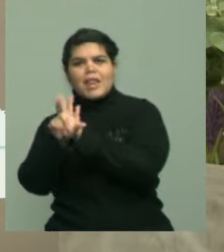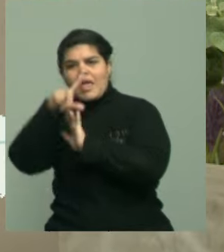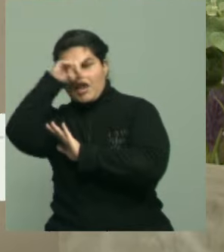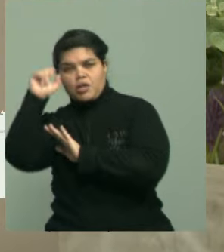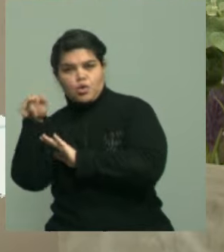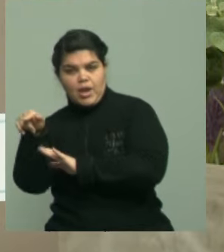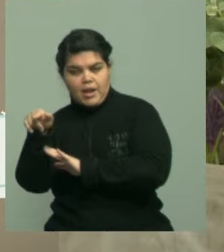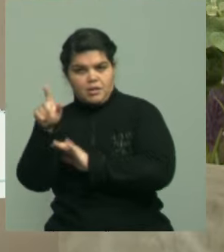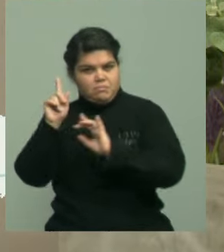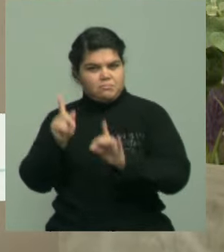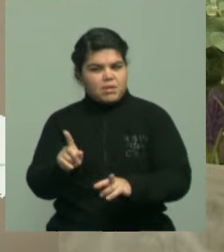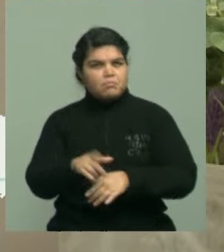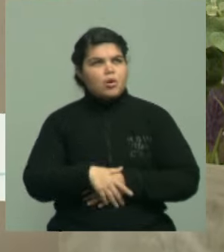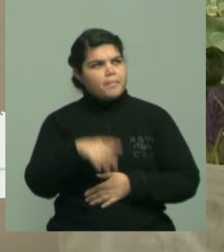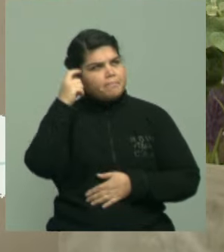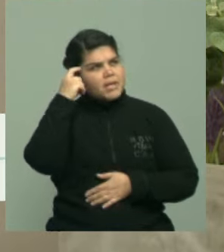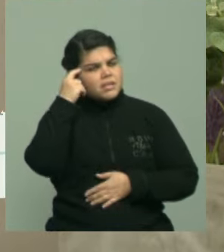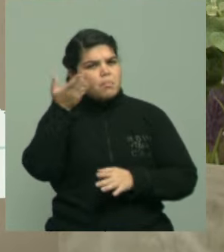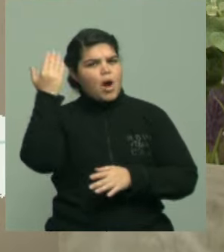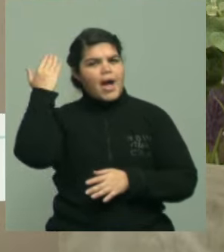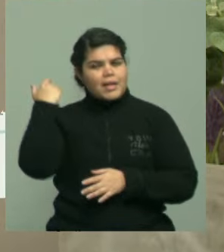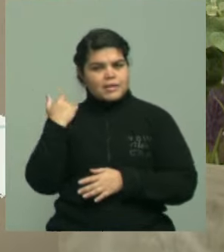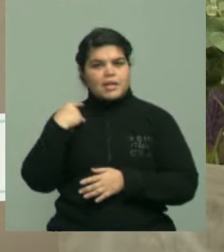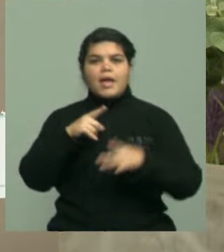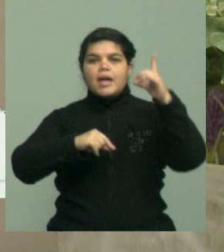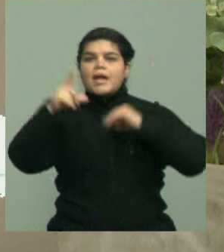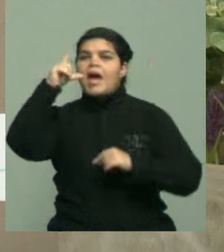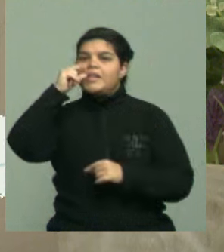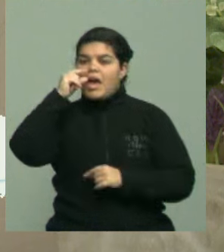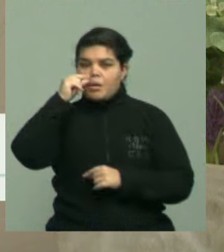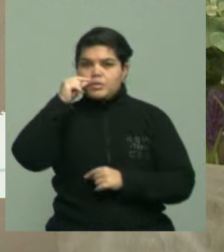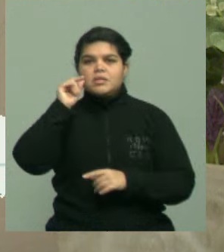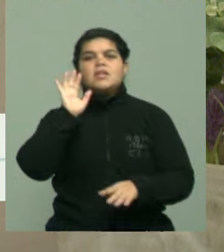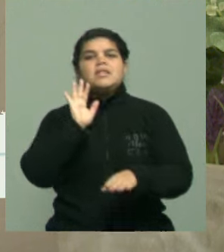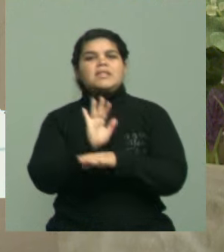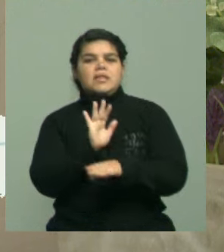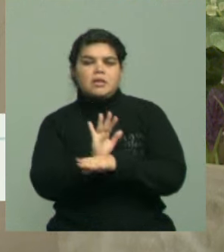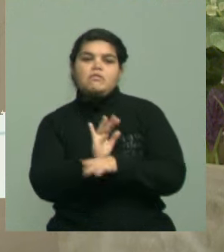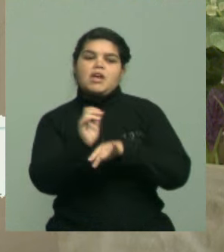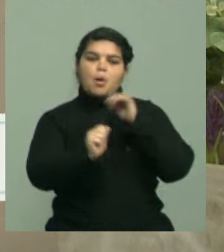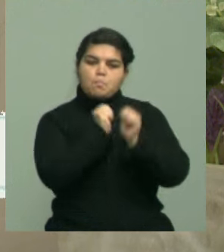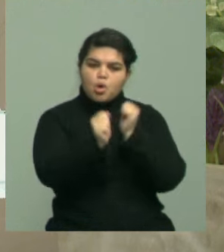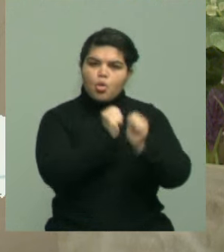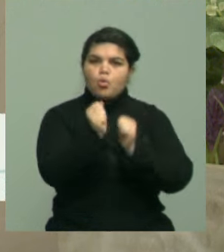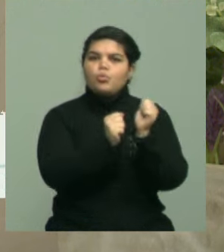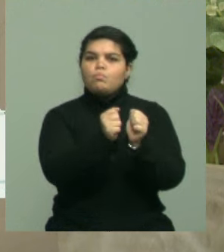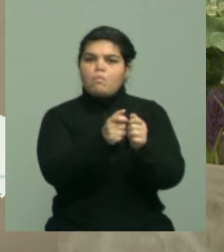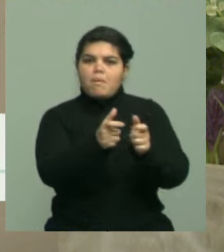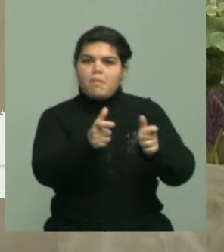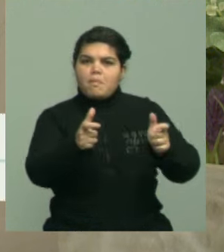¿no? Hablando, pensando en el cannabis como una alternativa también en esto de la diversificación de la matriz productiva en la provincia de